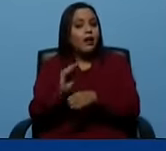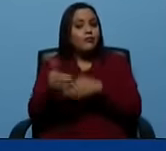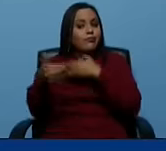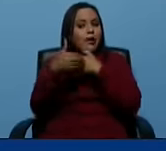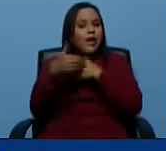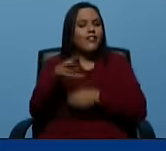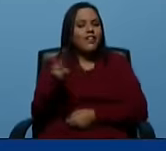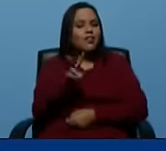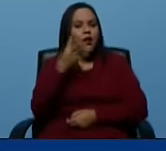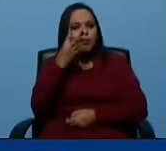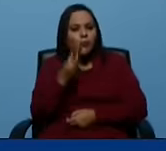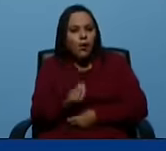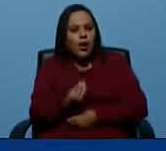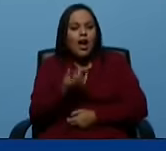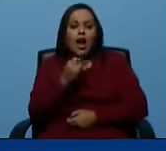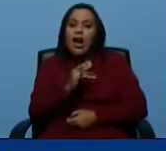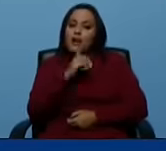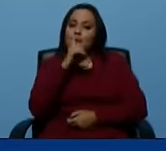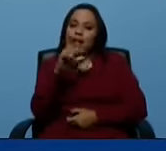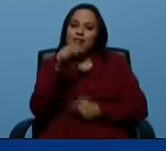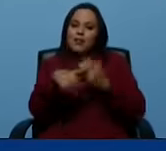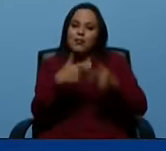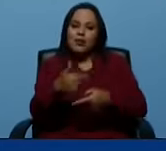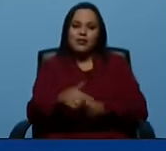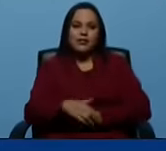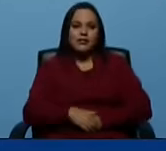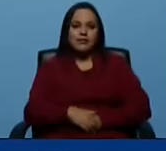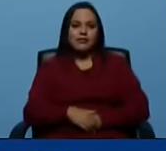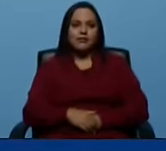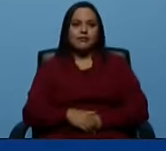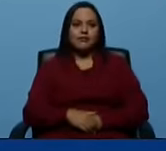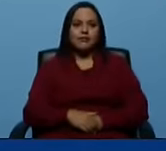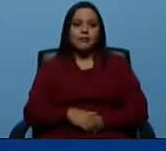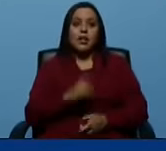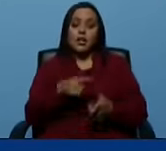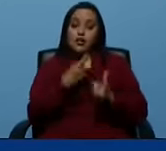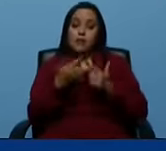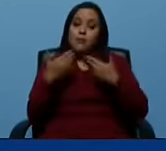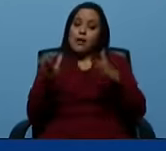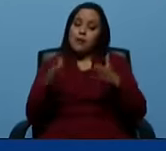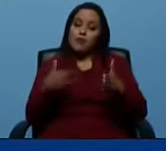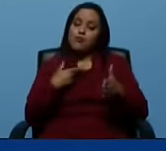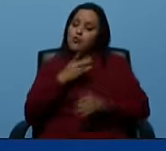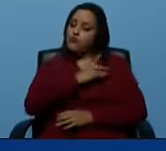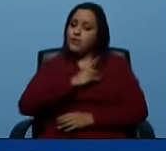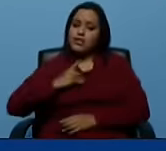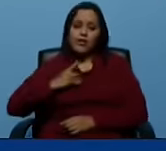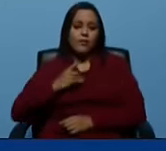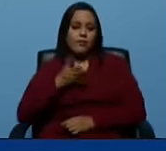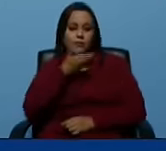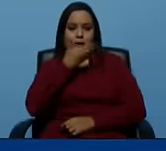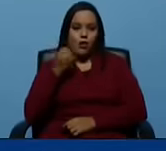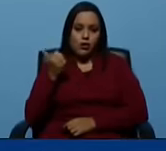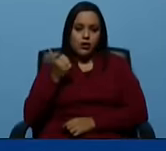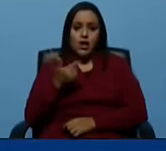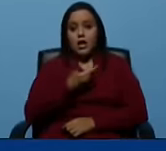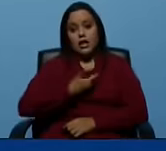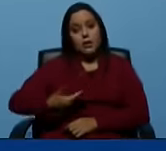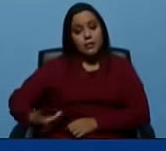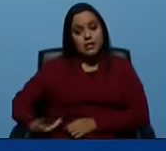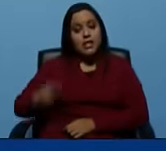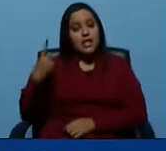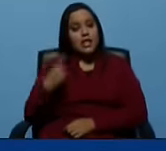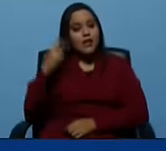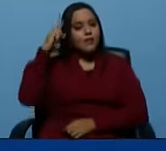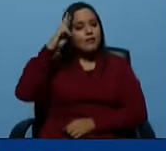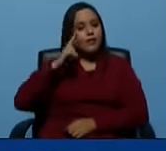nosotros. Les va muy mal. Así que a Panamá le deseo lo mejor y su presidente que rectifique a